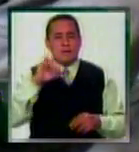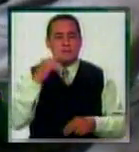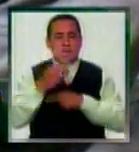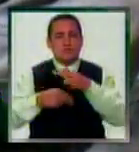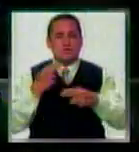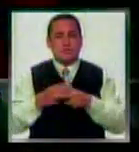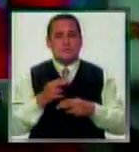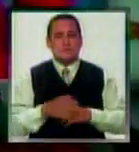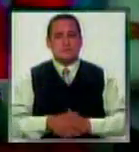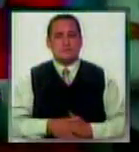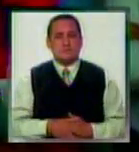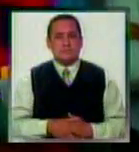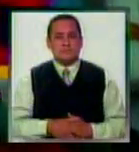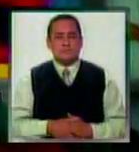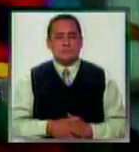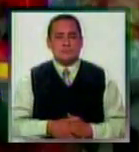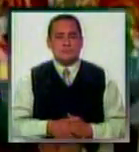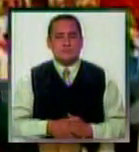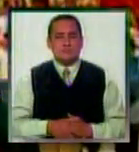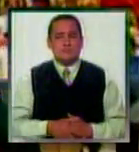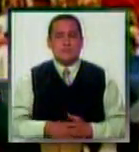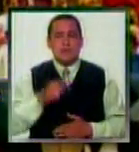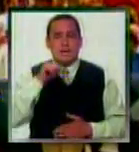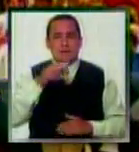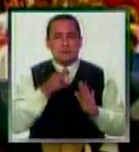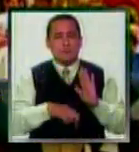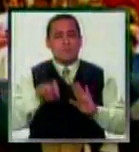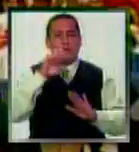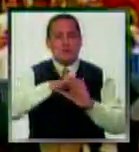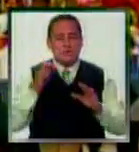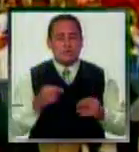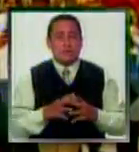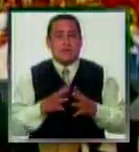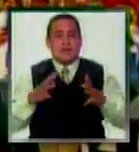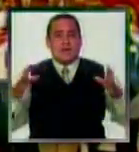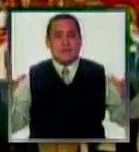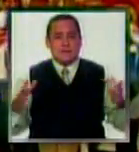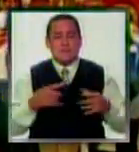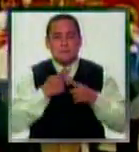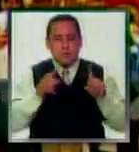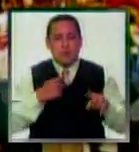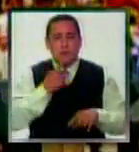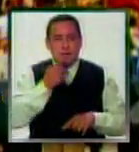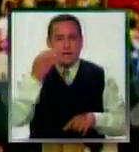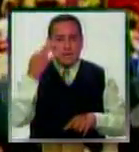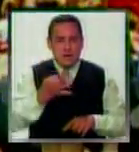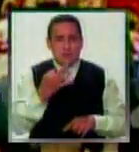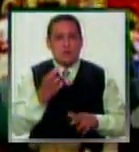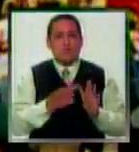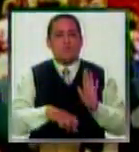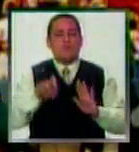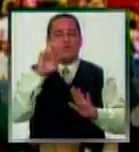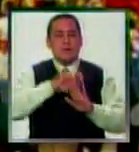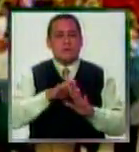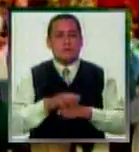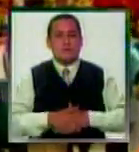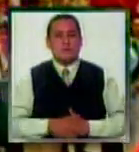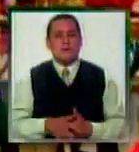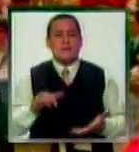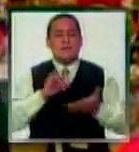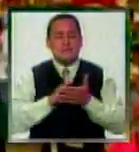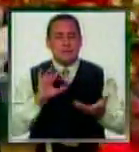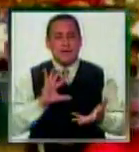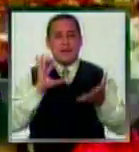nacional. Que es un proyecto faraónico, pero real. Un proyecto que